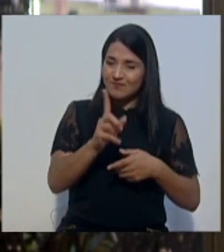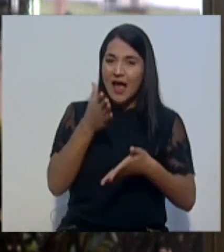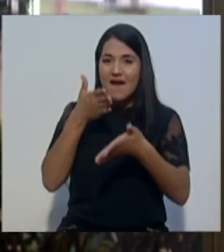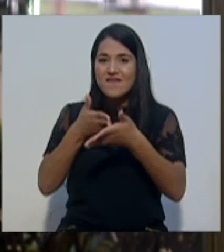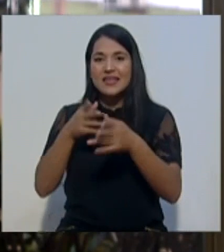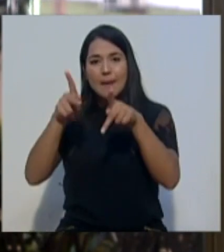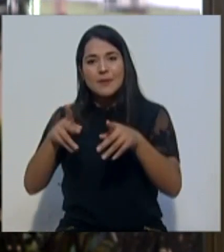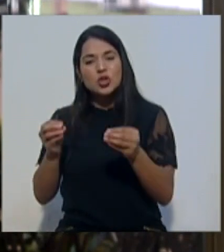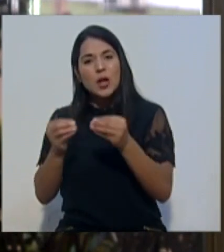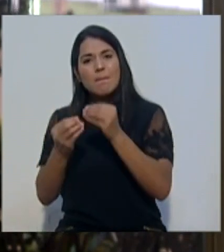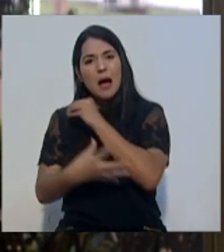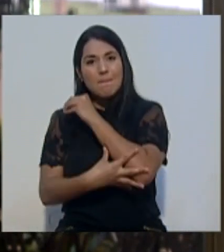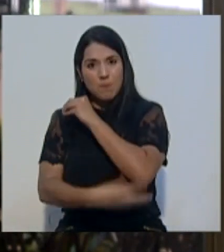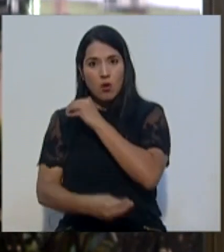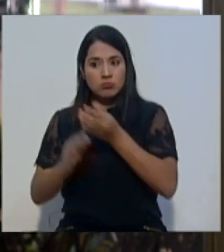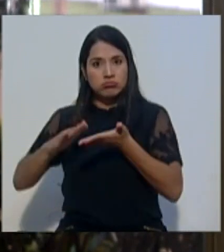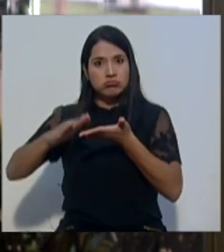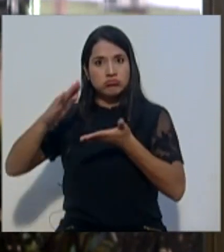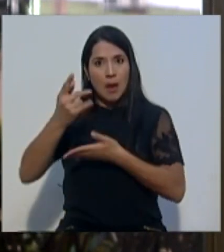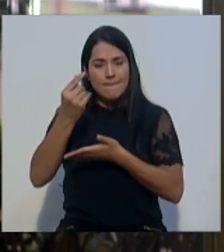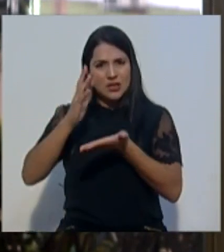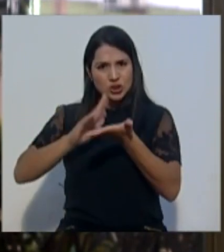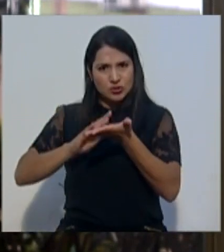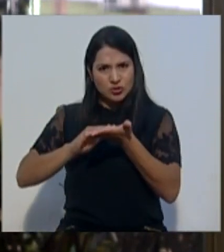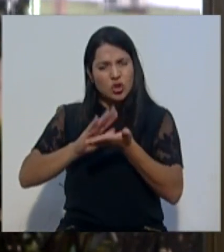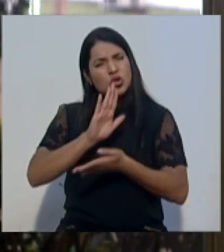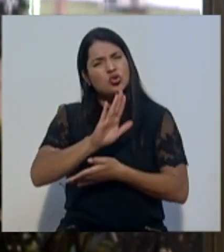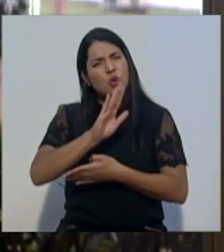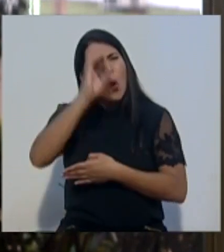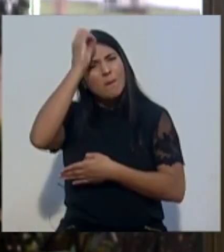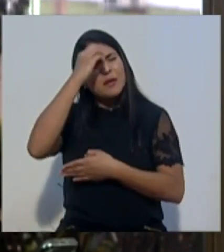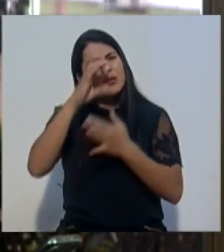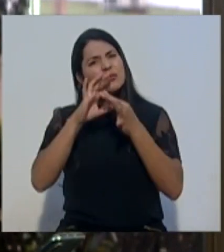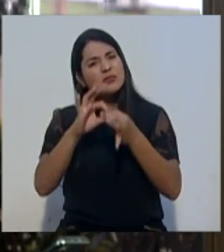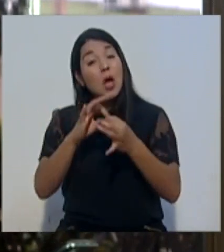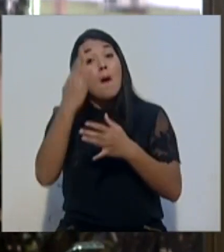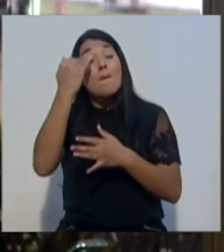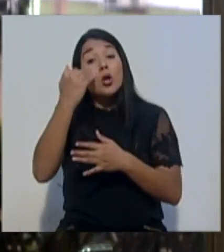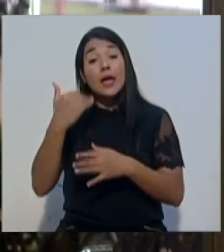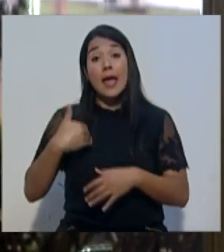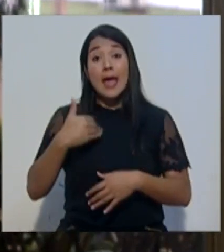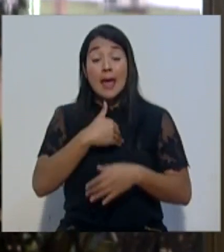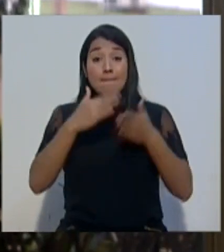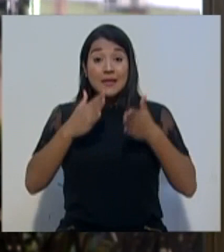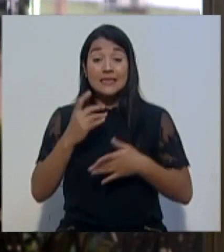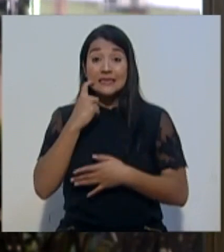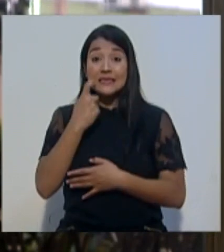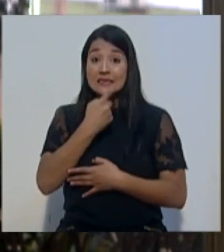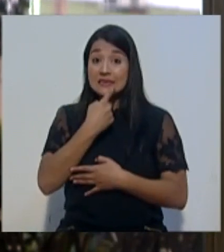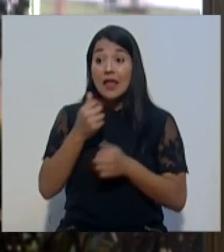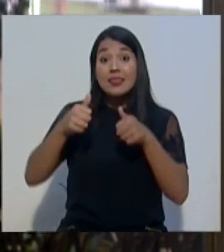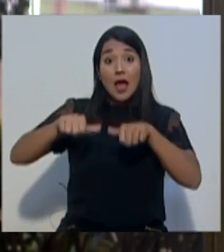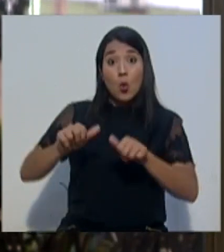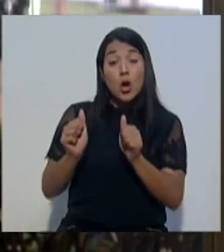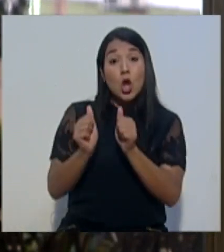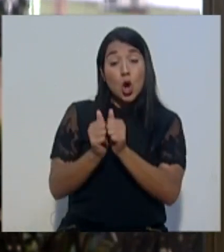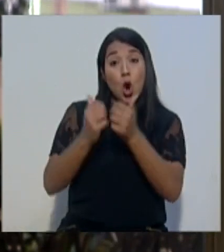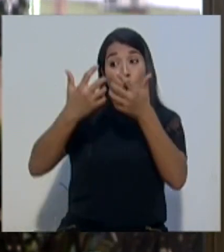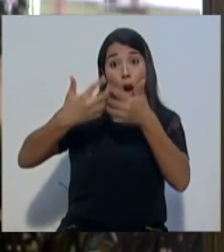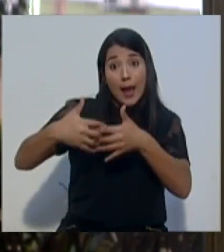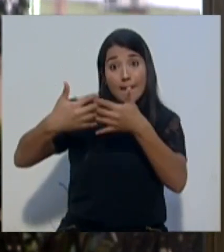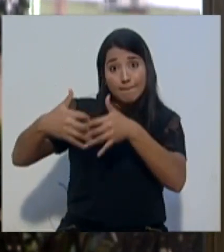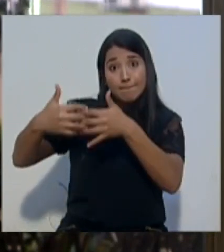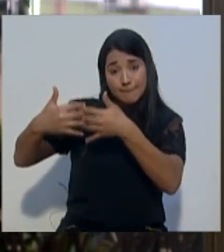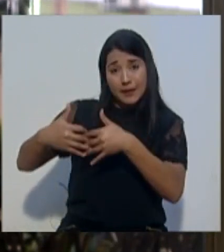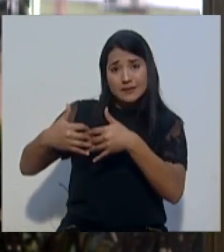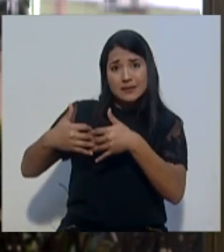toma usted en esto? Porque de hecho la ministra Pilar Garrido estaba de acuerdo con estas entidades que ya mencioné en que